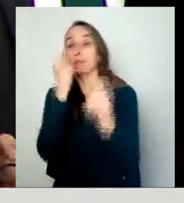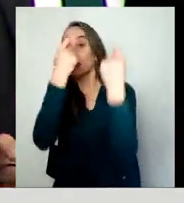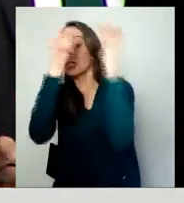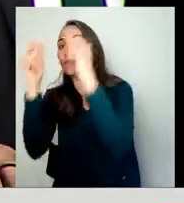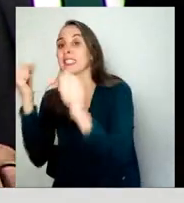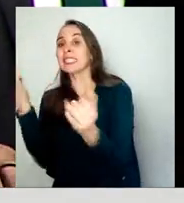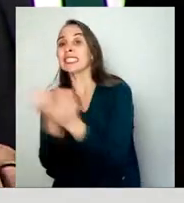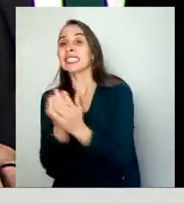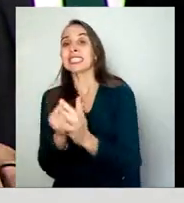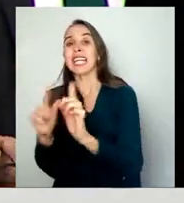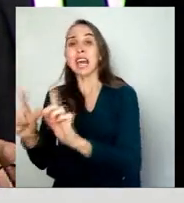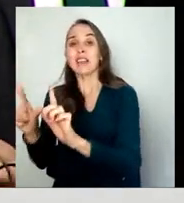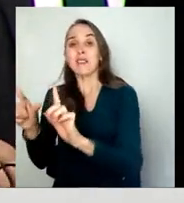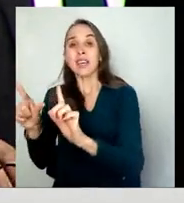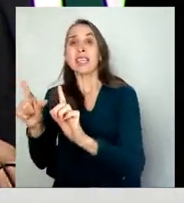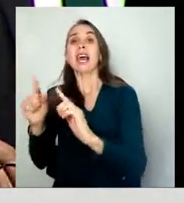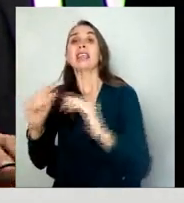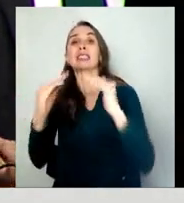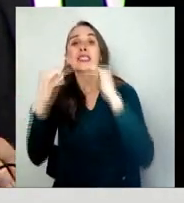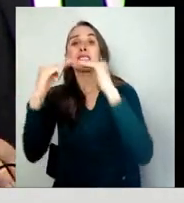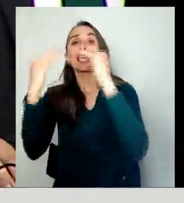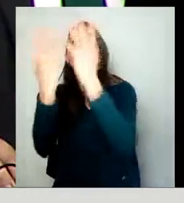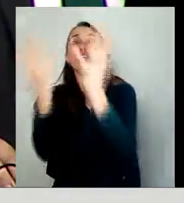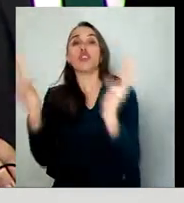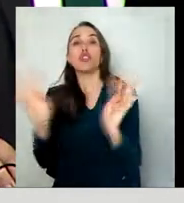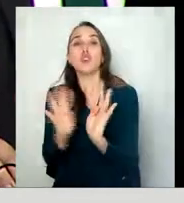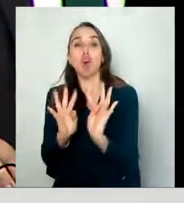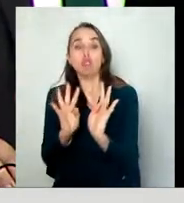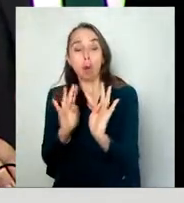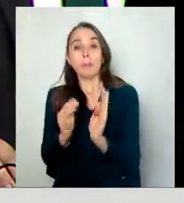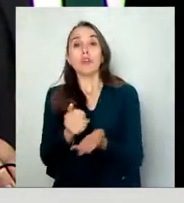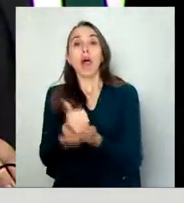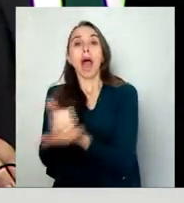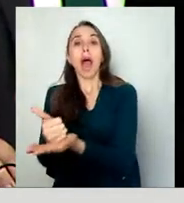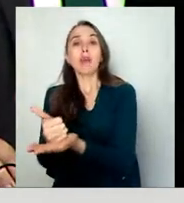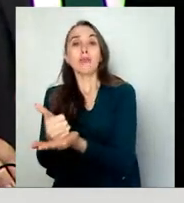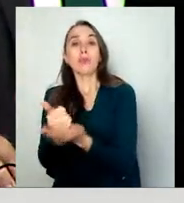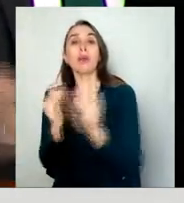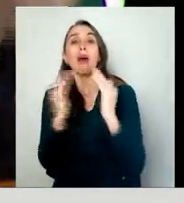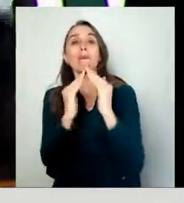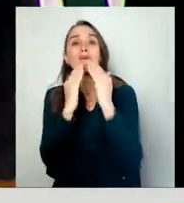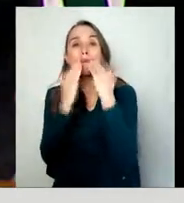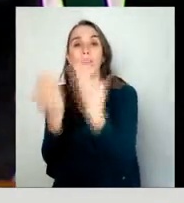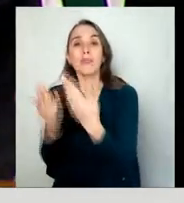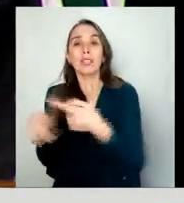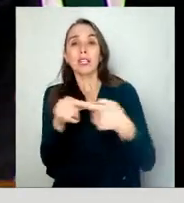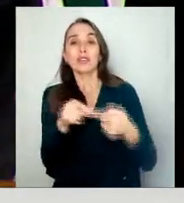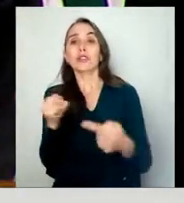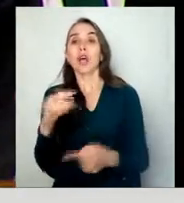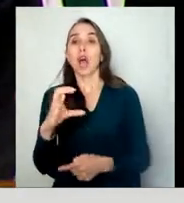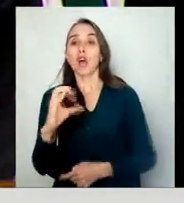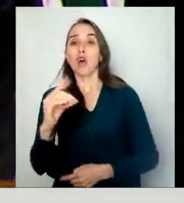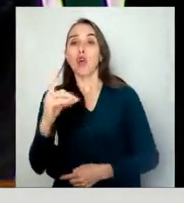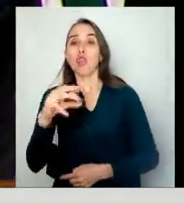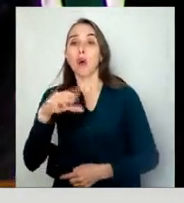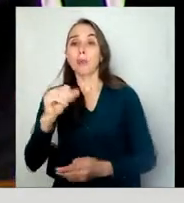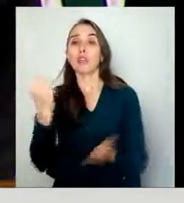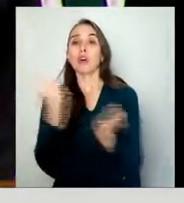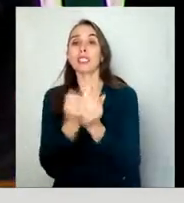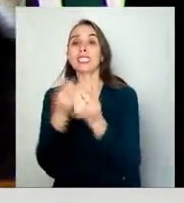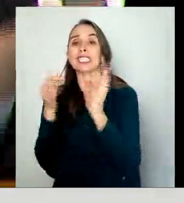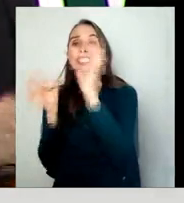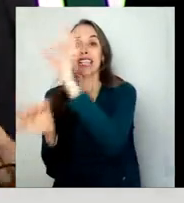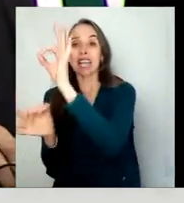postular a los llamados existentes de mejoramiento de viviendas sociales lo que el condominio hoy se encuentra certificado como condominio objeto de dicho